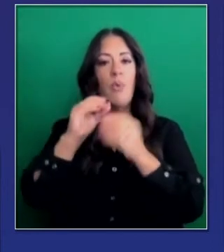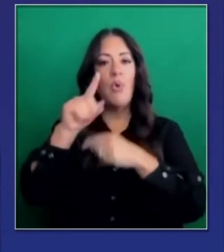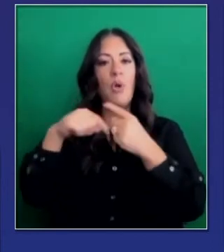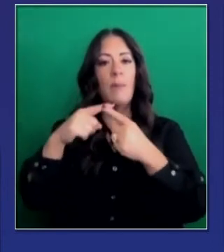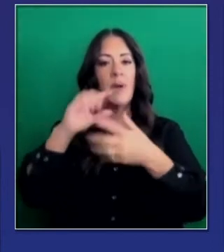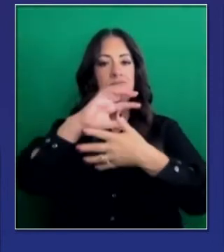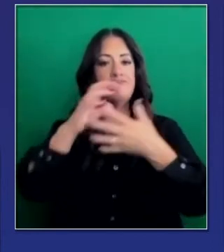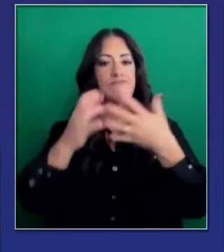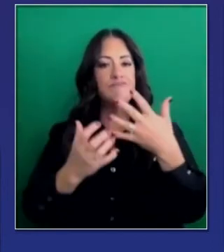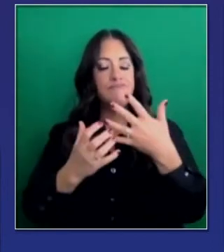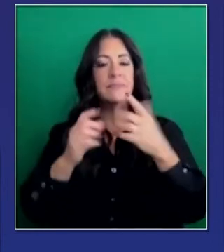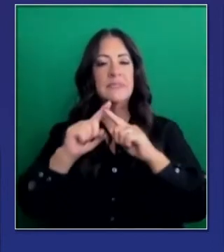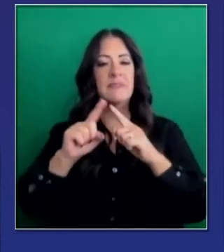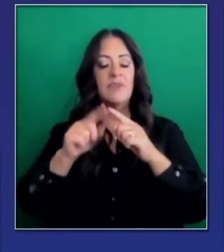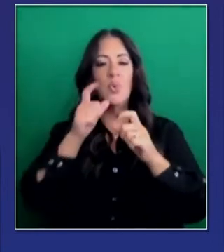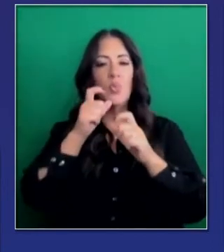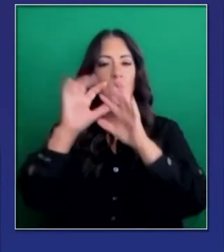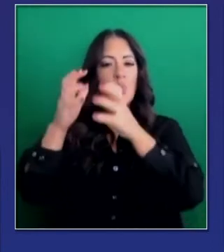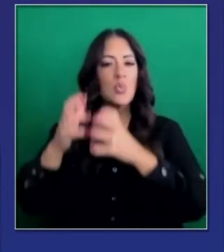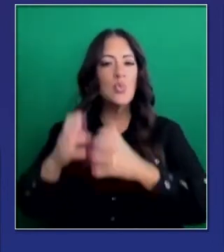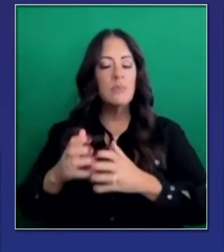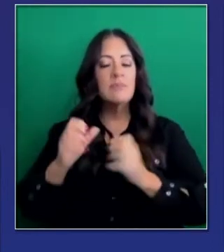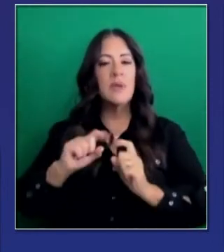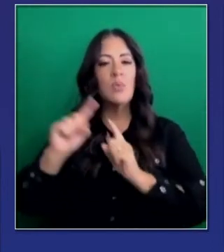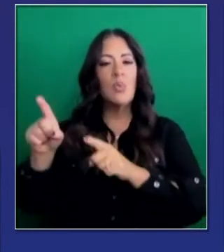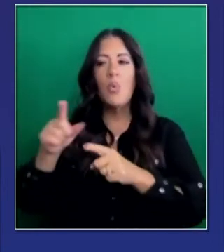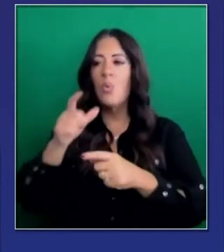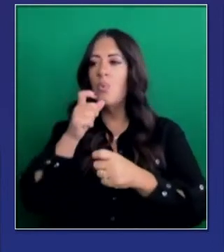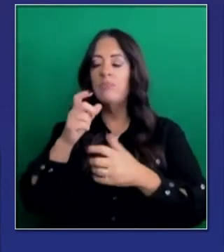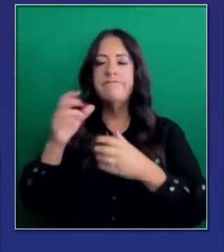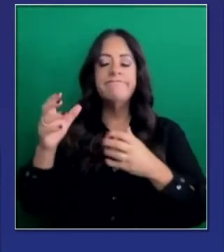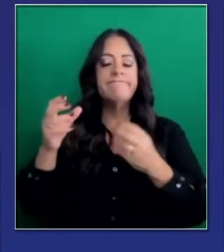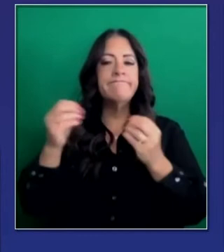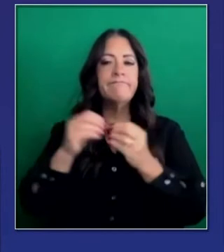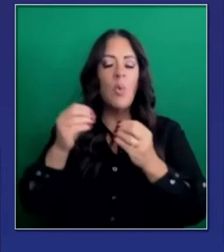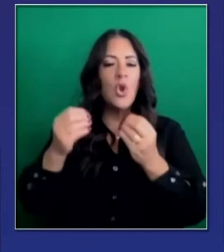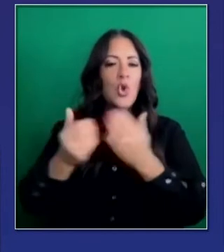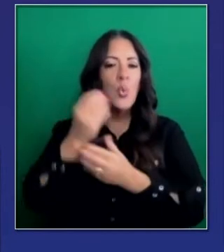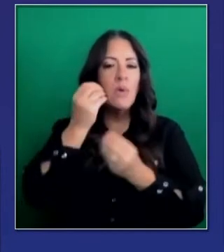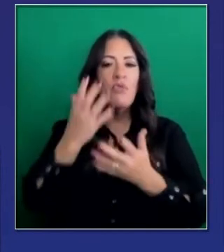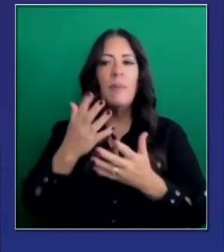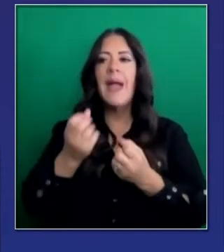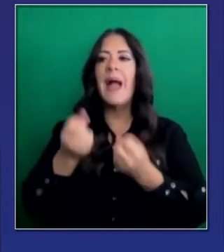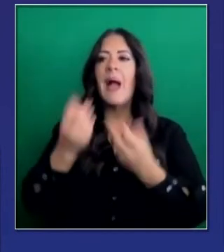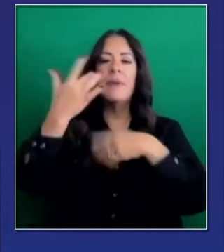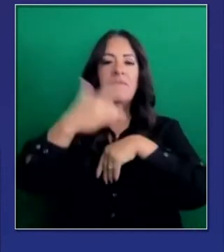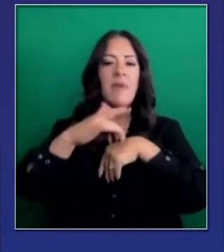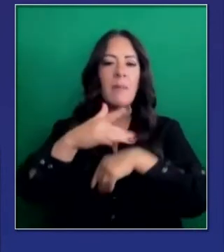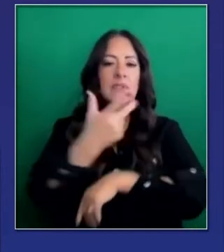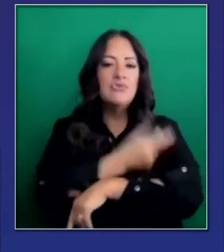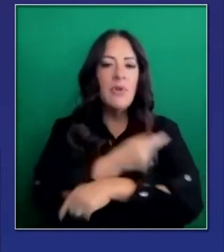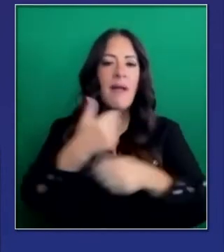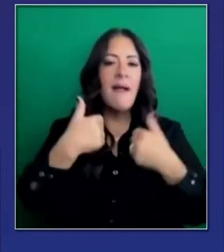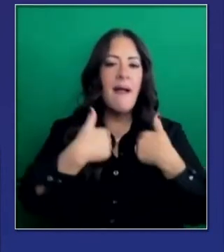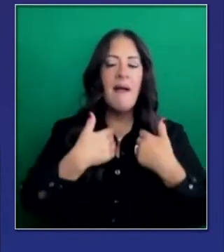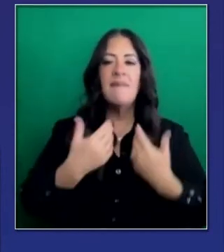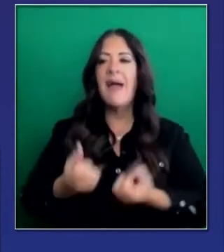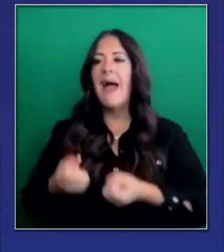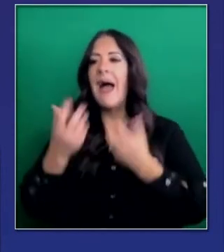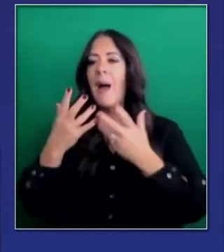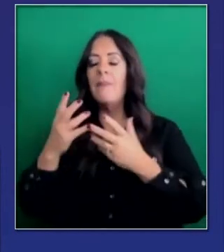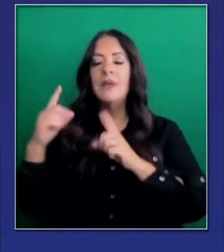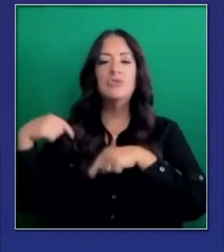más acerca de todas estas fases y más reseñas en cuanto a la disponibilidad de las dosis y lo que ya ha sido